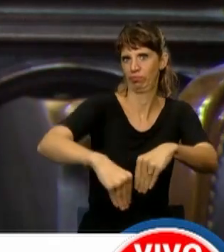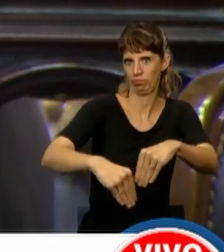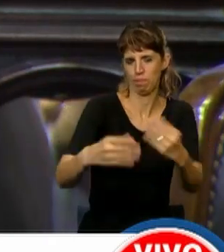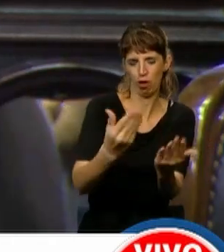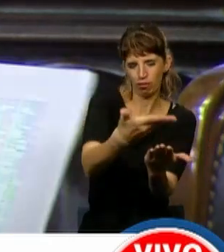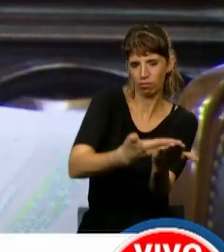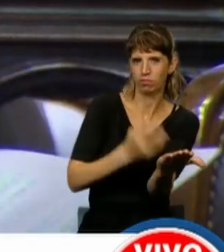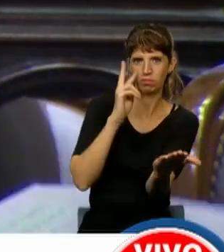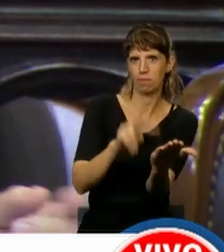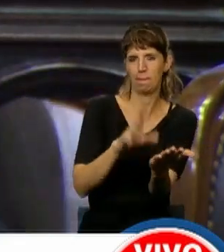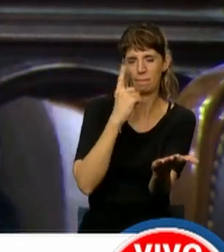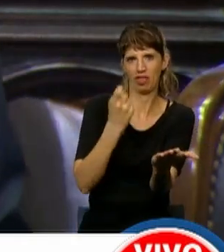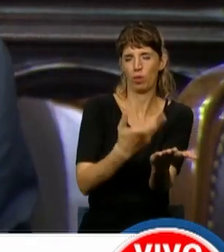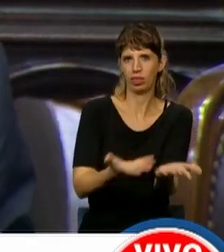Digo,